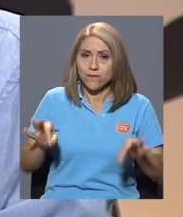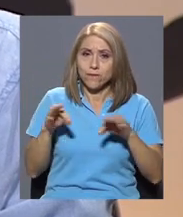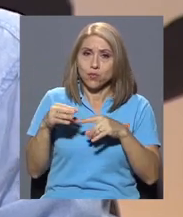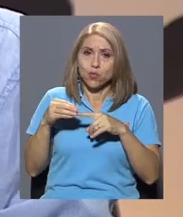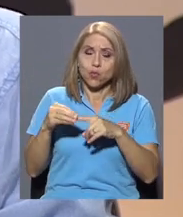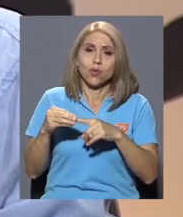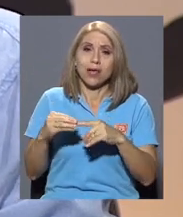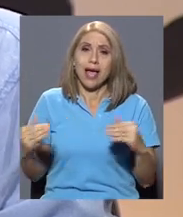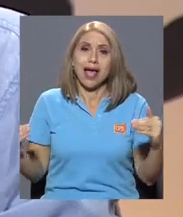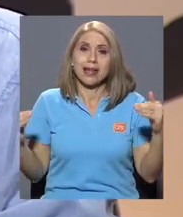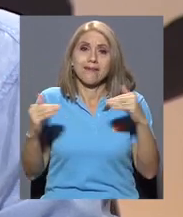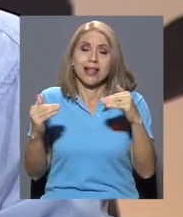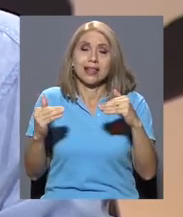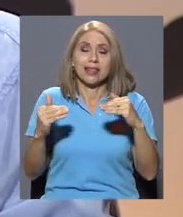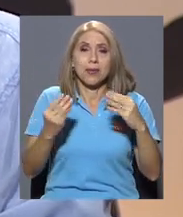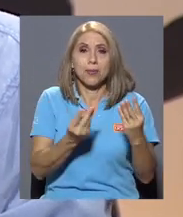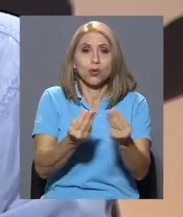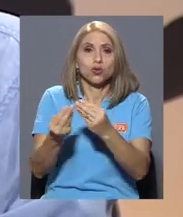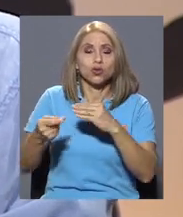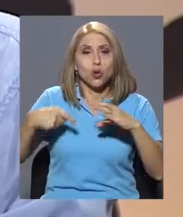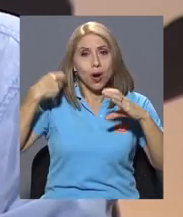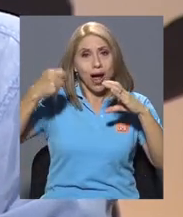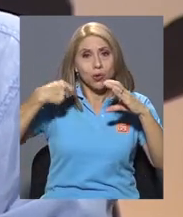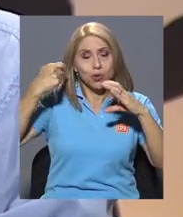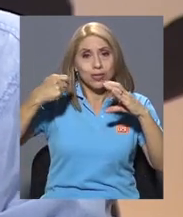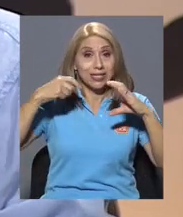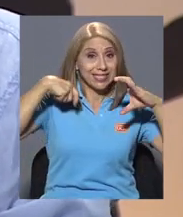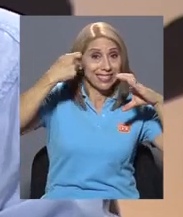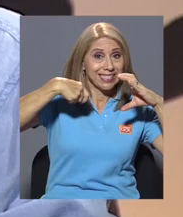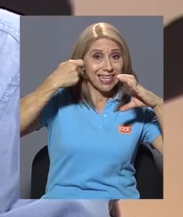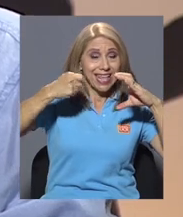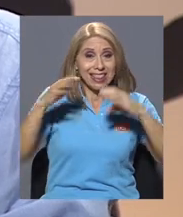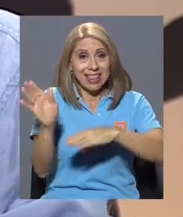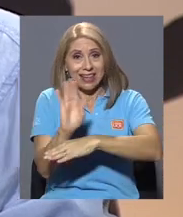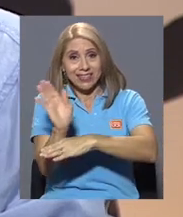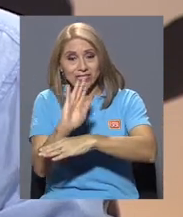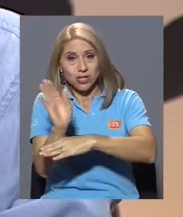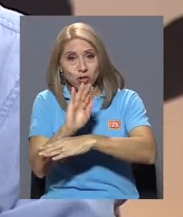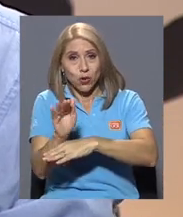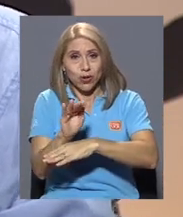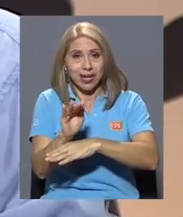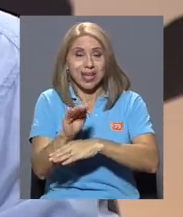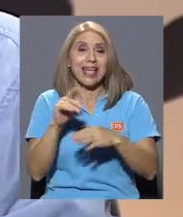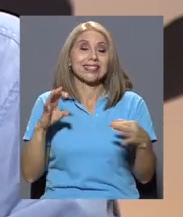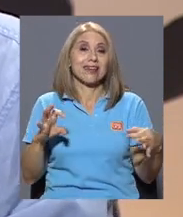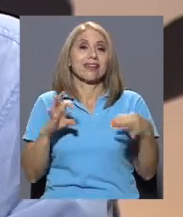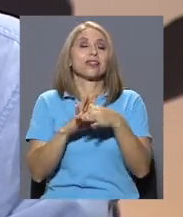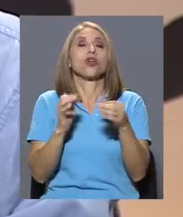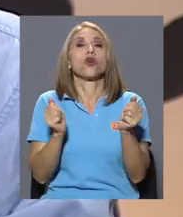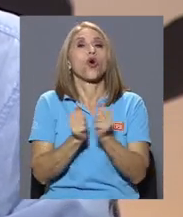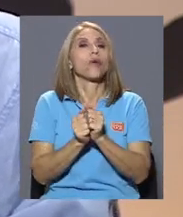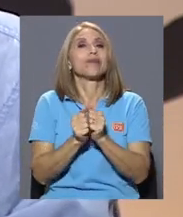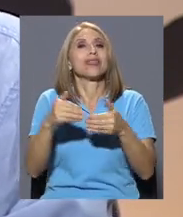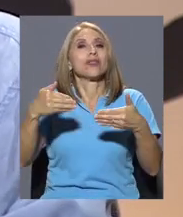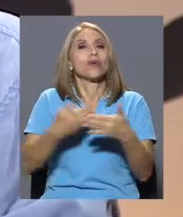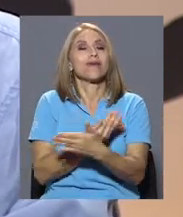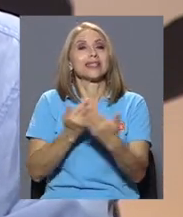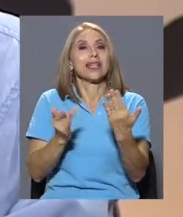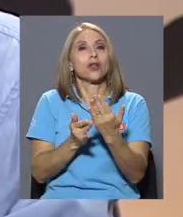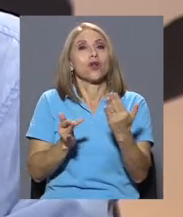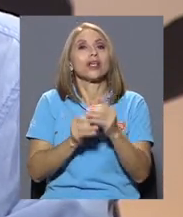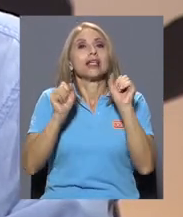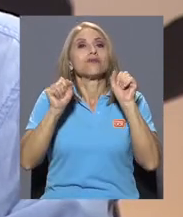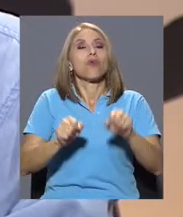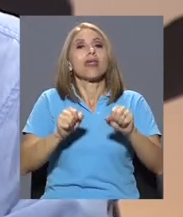a nivel de producción audiovisual cine y televisión y que tiene que ver con esa democratización de las nuevas